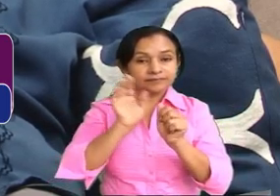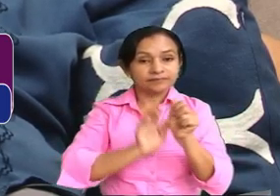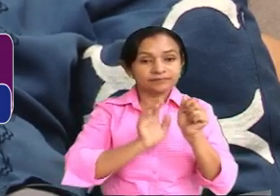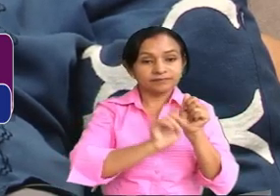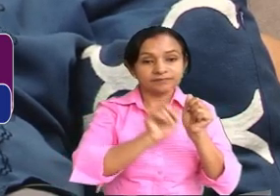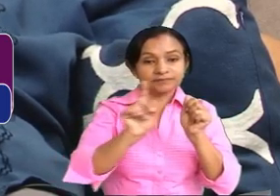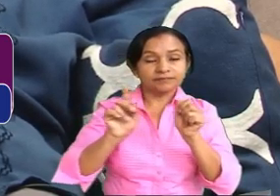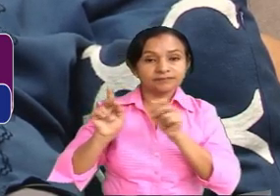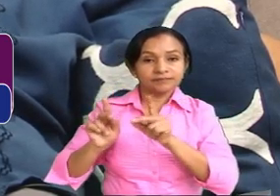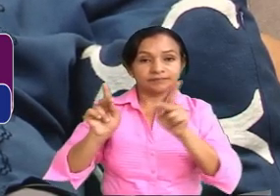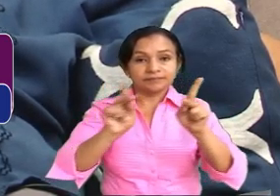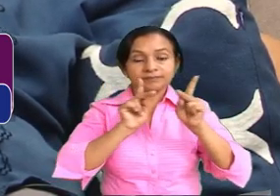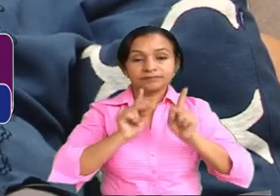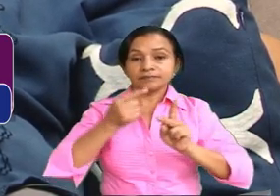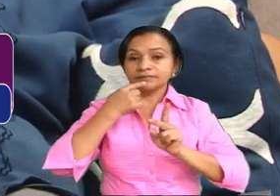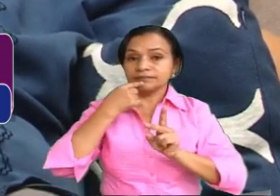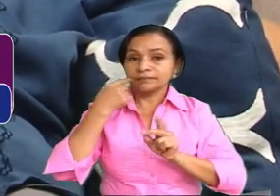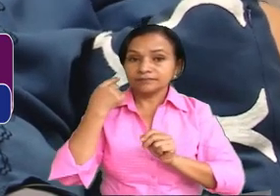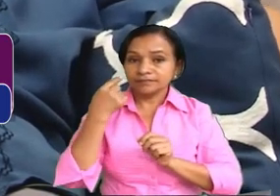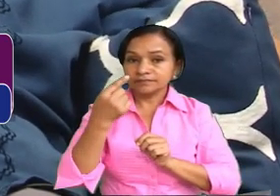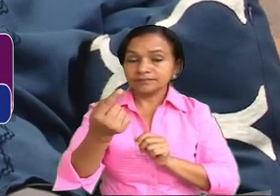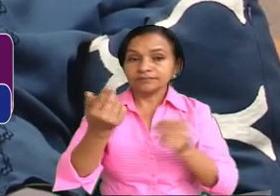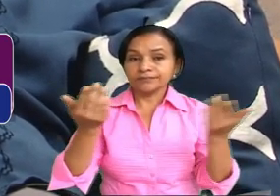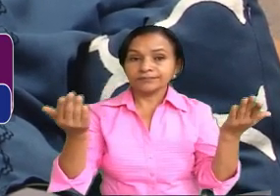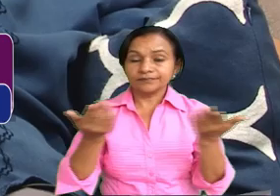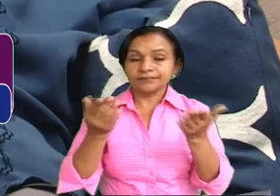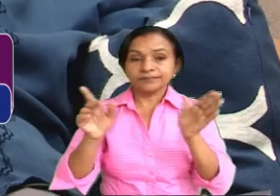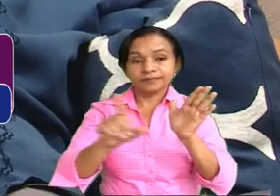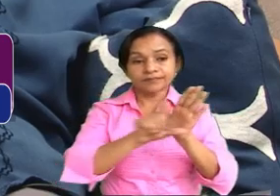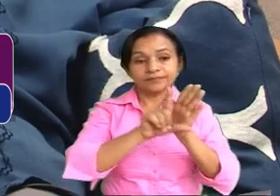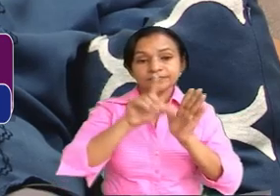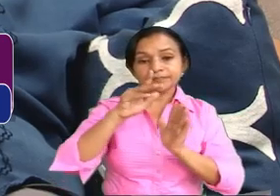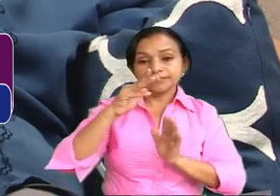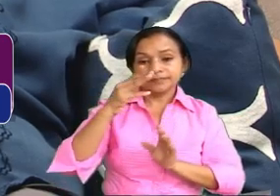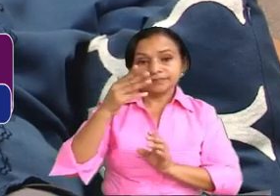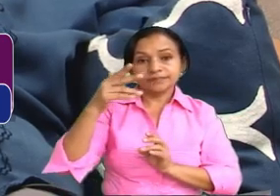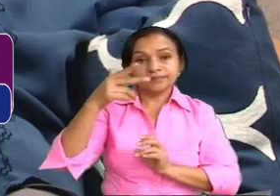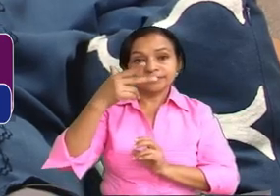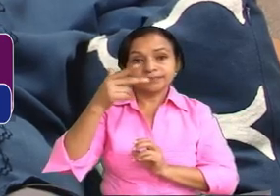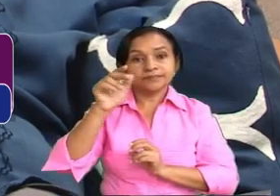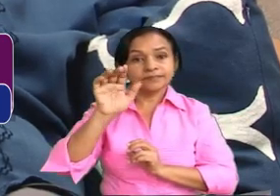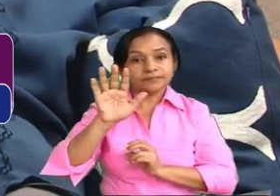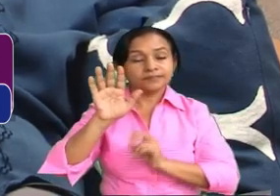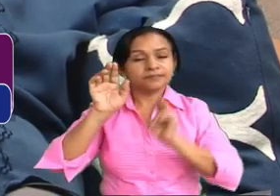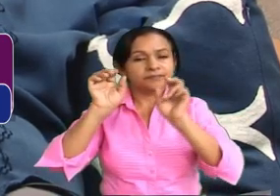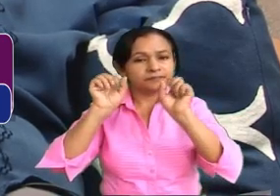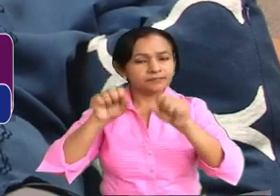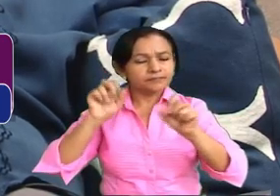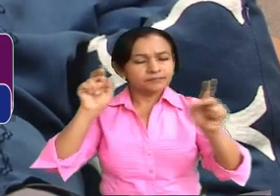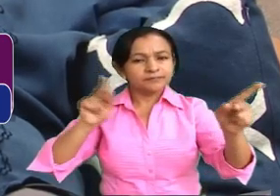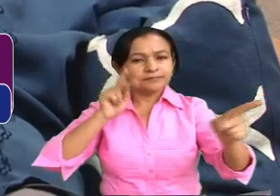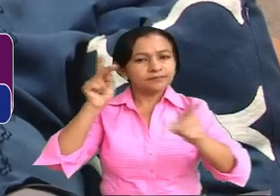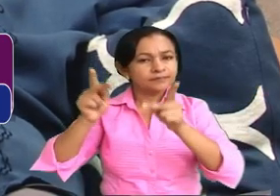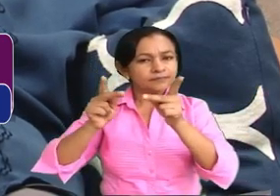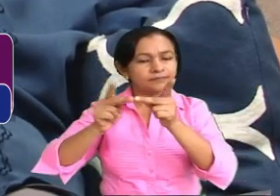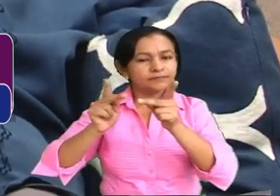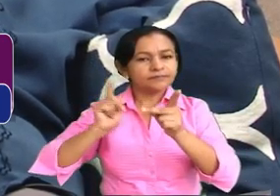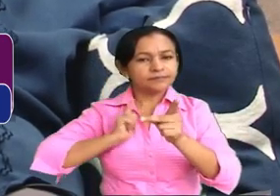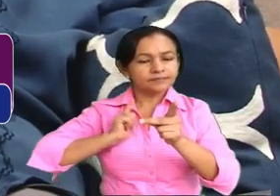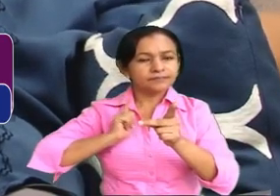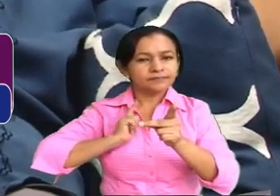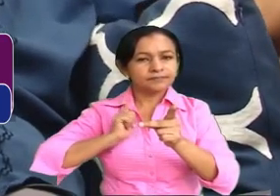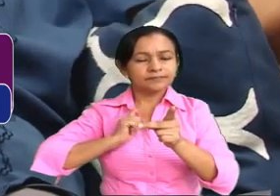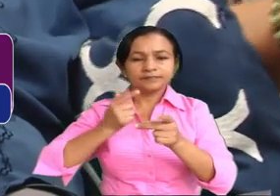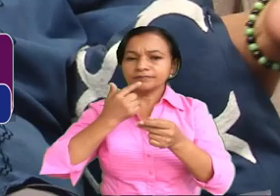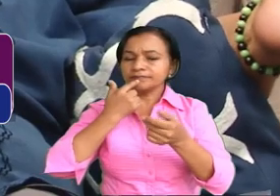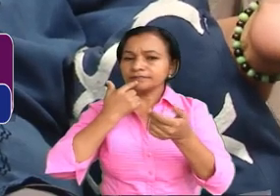las personas que se le lleve esa ley 985 pueda perfectamente posesionarse de ella.